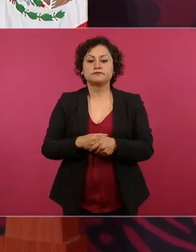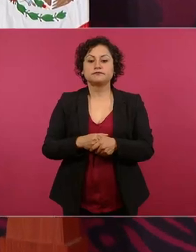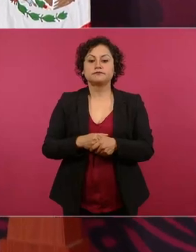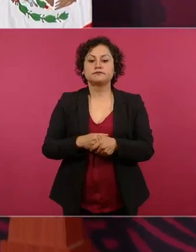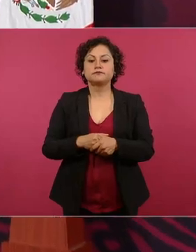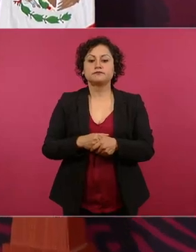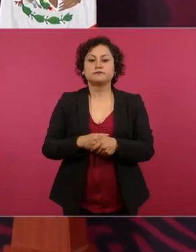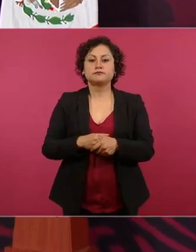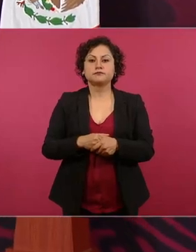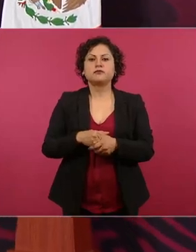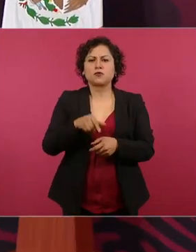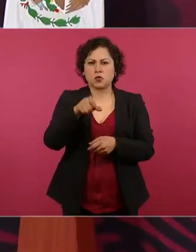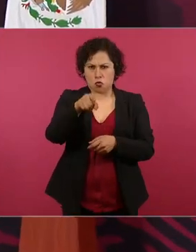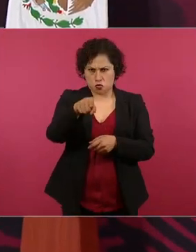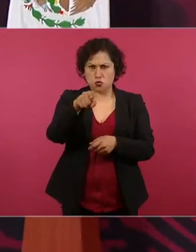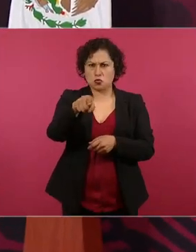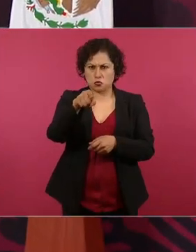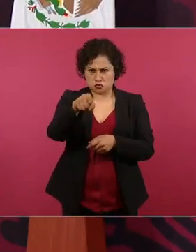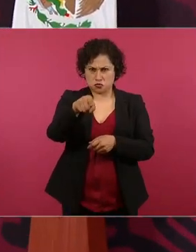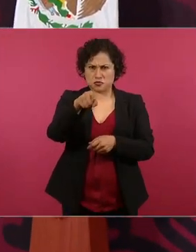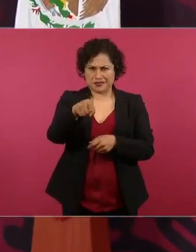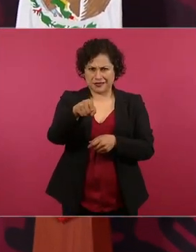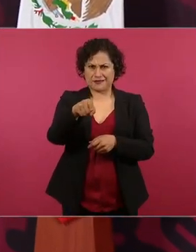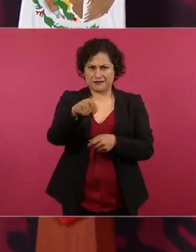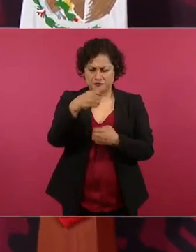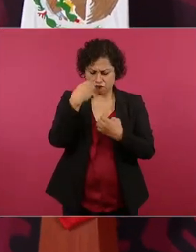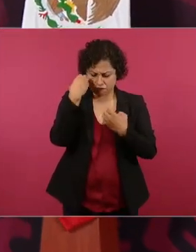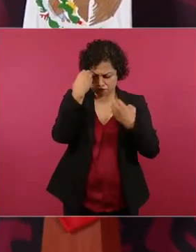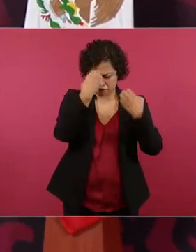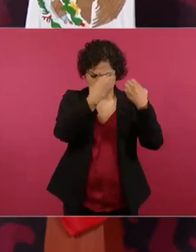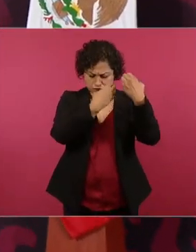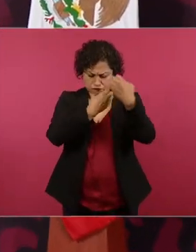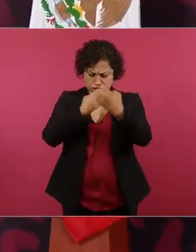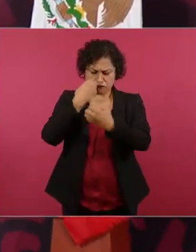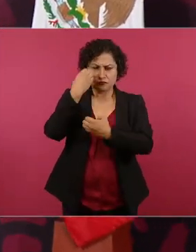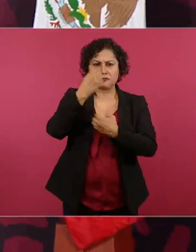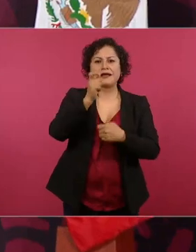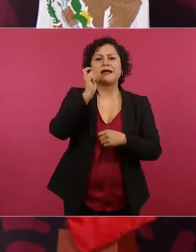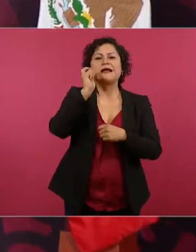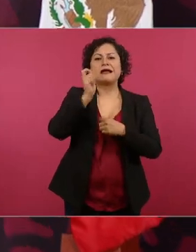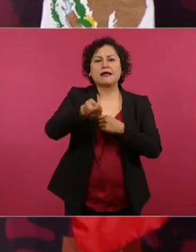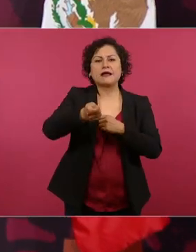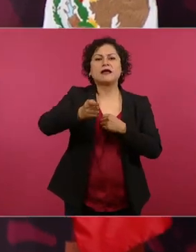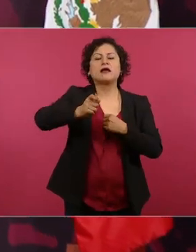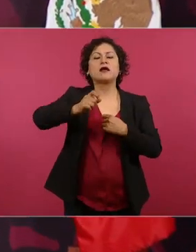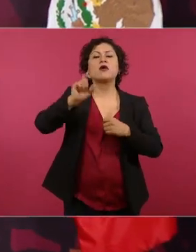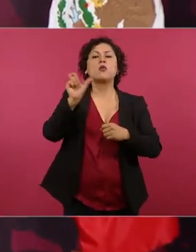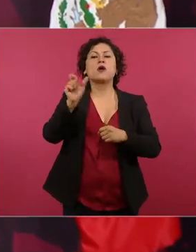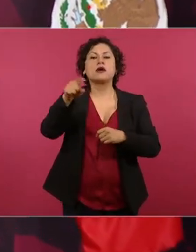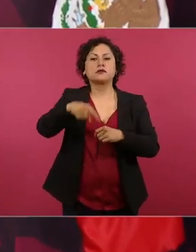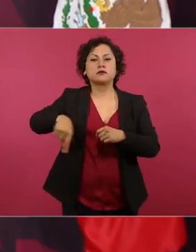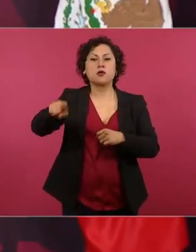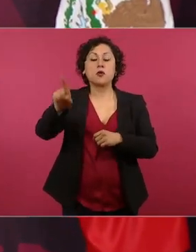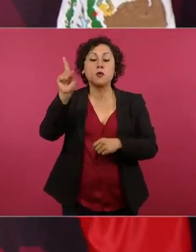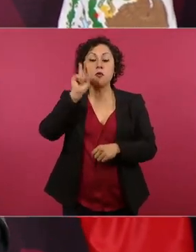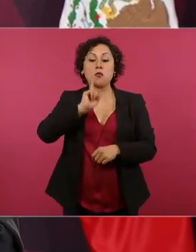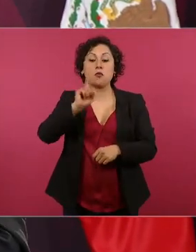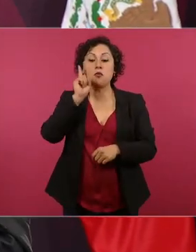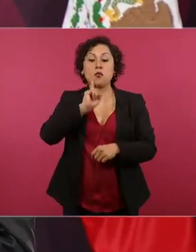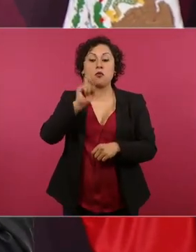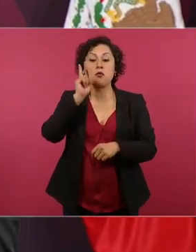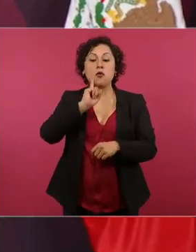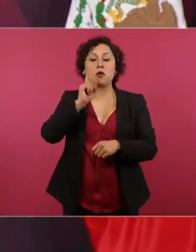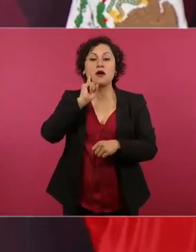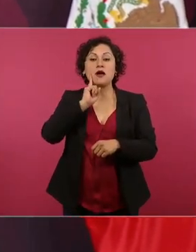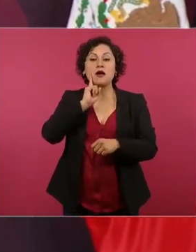Hagan un análisis a partir de la denuncia de la supuesta